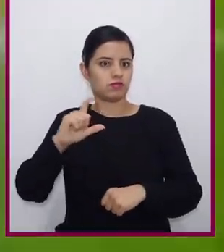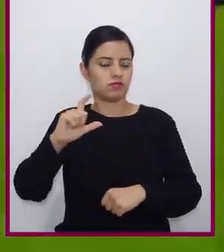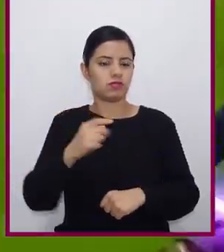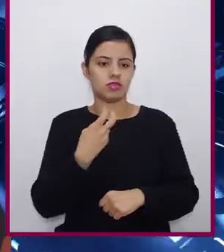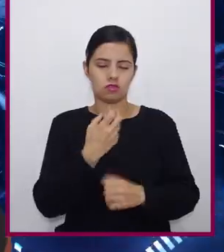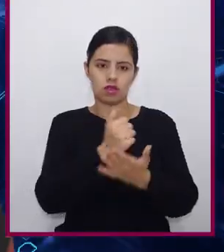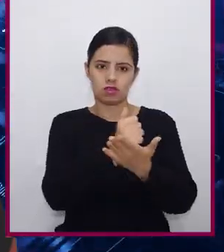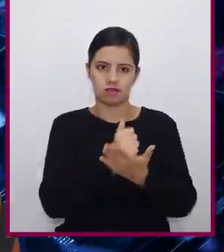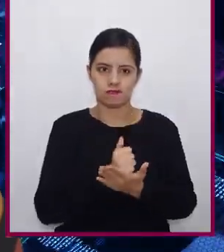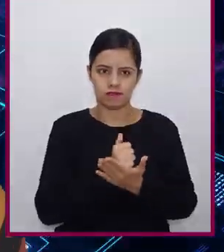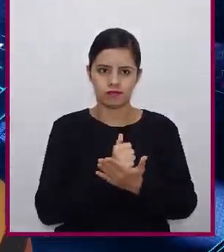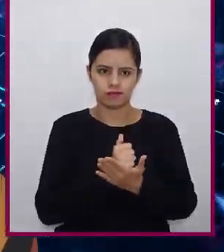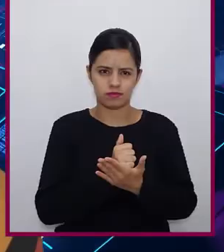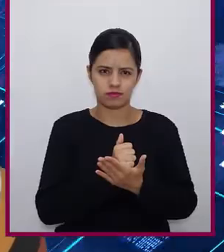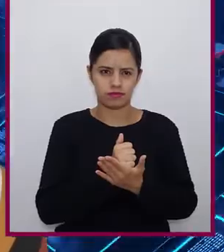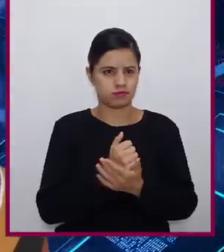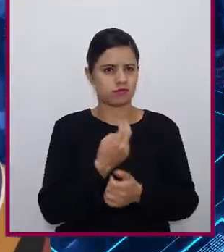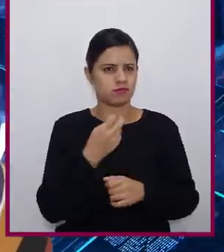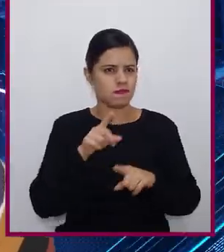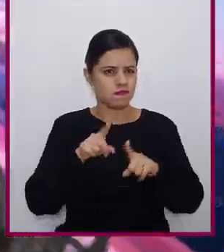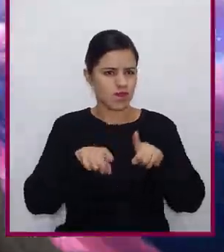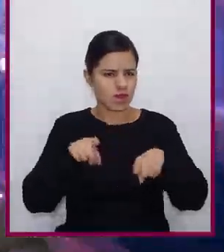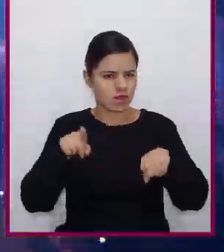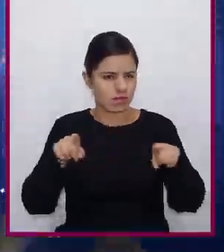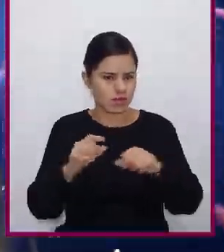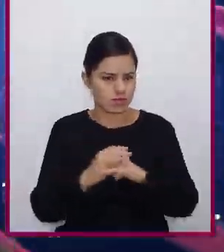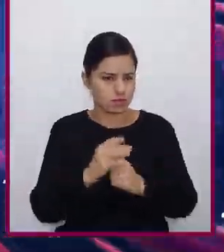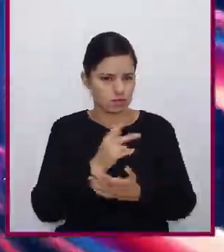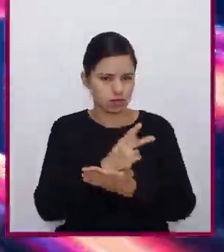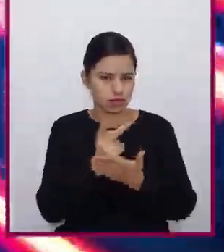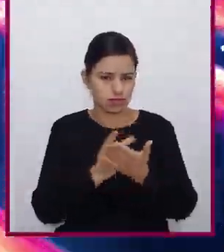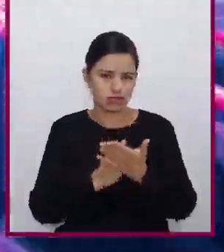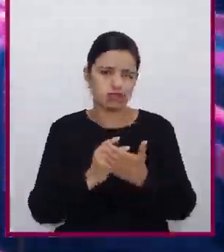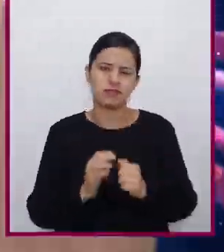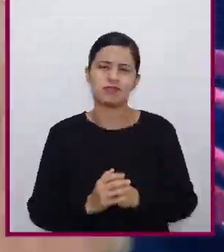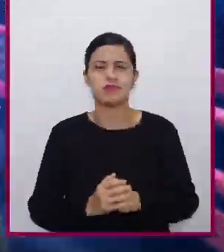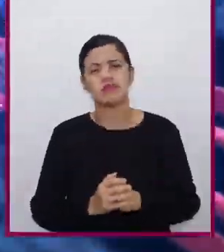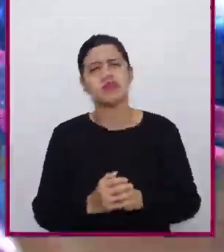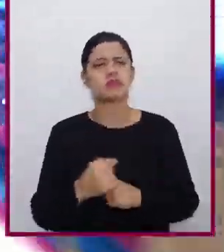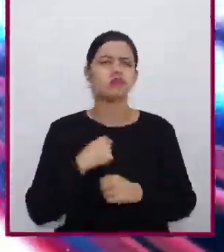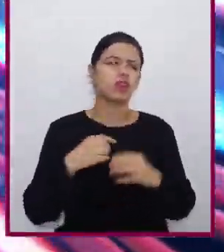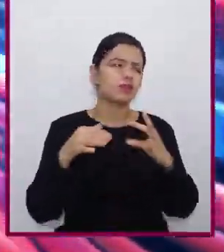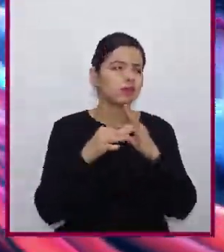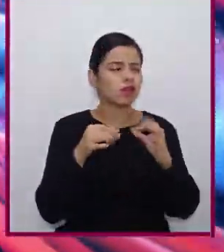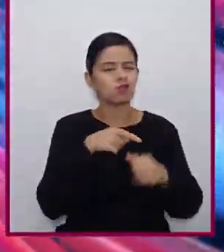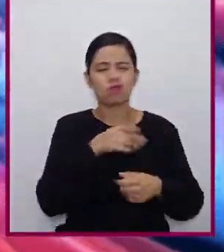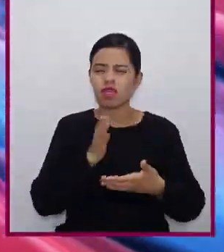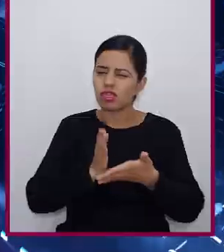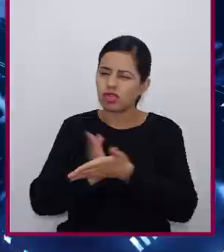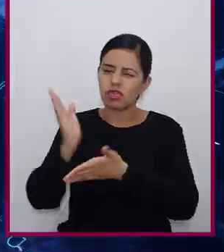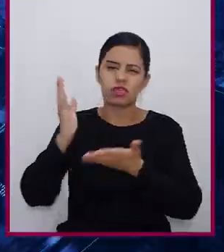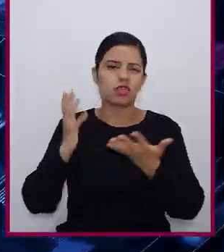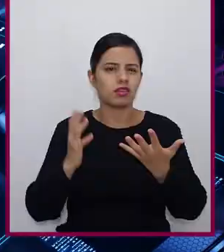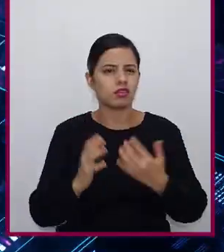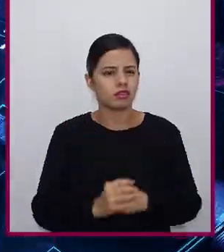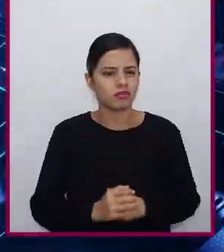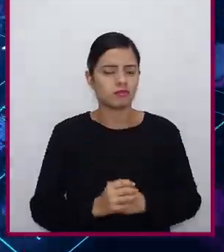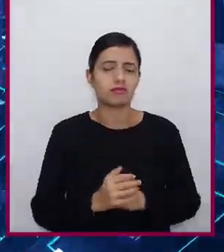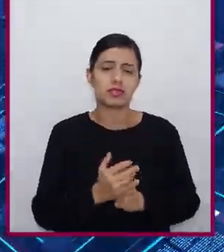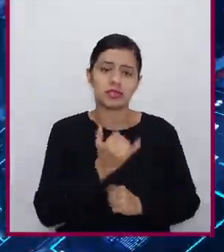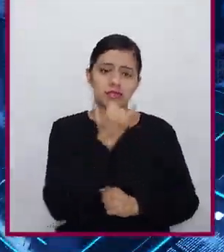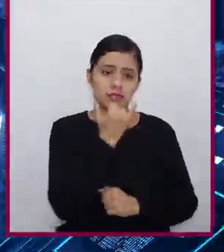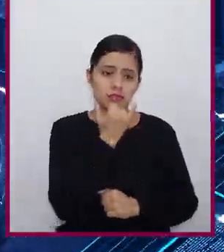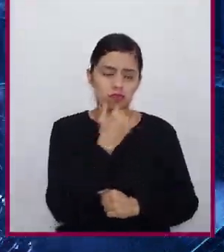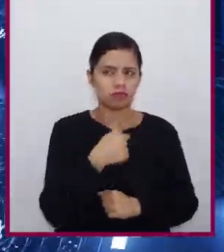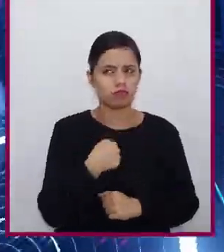a su favor. ¿Una variable de programación? ¡Ay, Axel! Me interrumpiste mi narración súper chida. Perdón, es